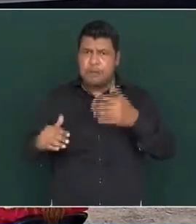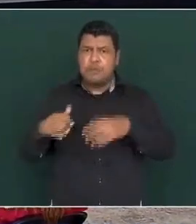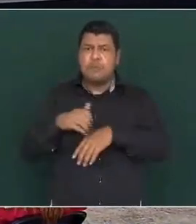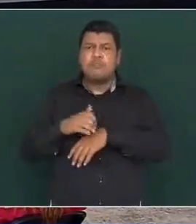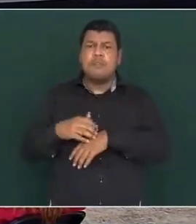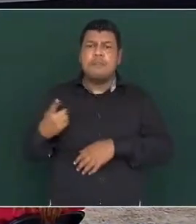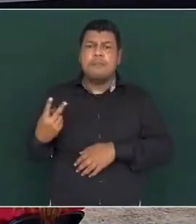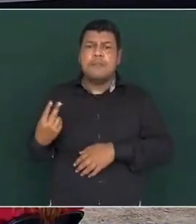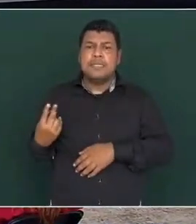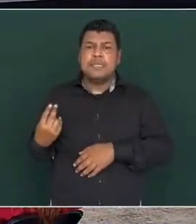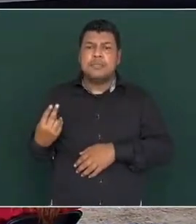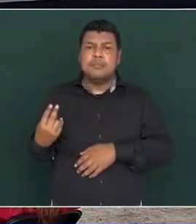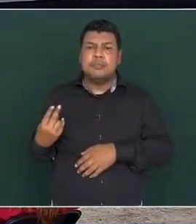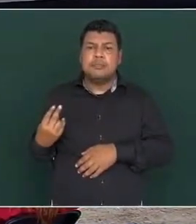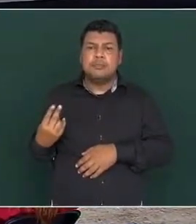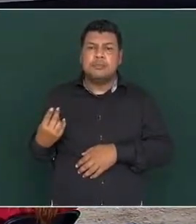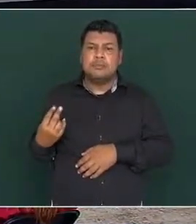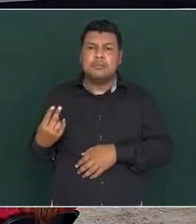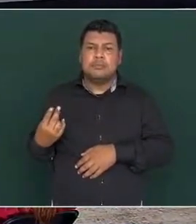25.